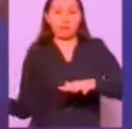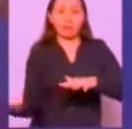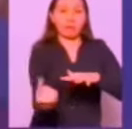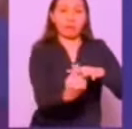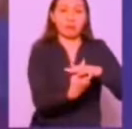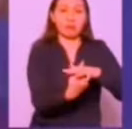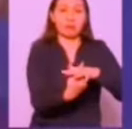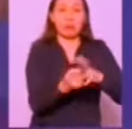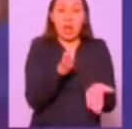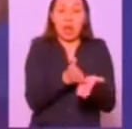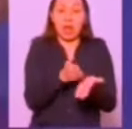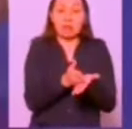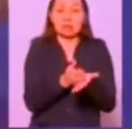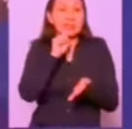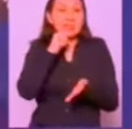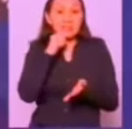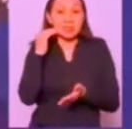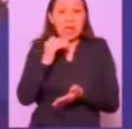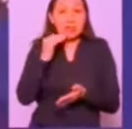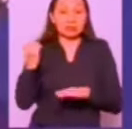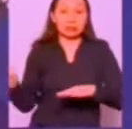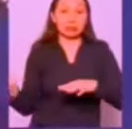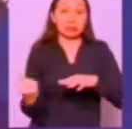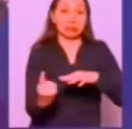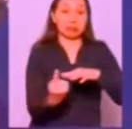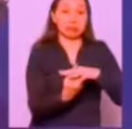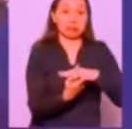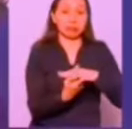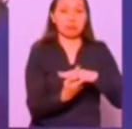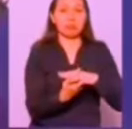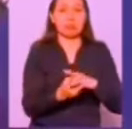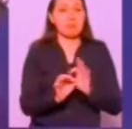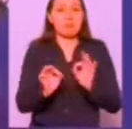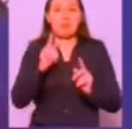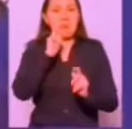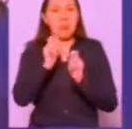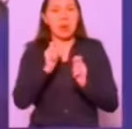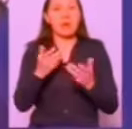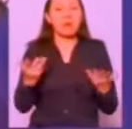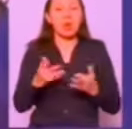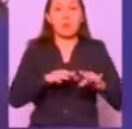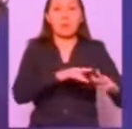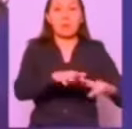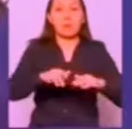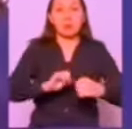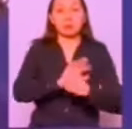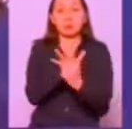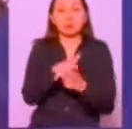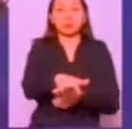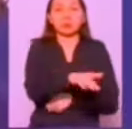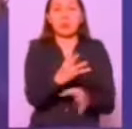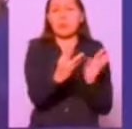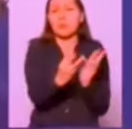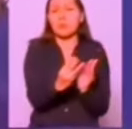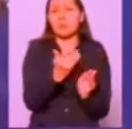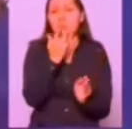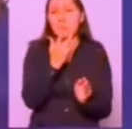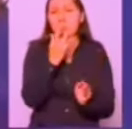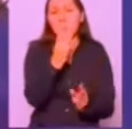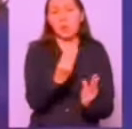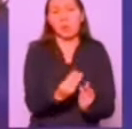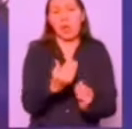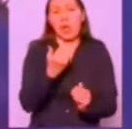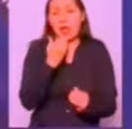enfermedad, la vuelta a clases de ese menor prácticamente no entraña ningún riesgo porque la circulación del virus en su sala de clases va a